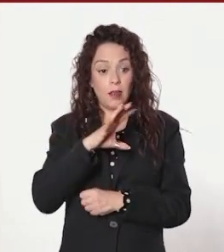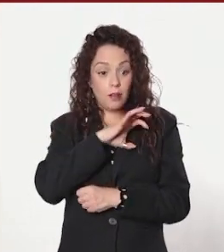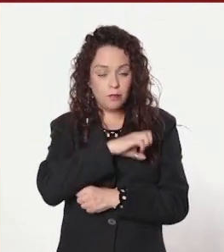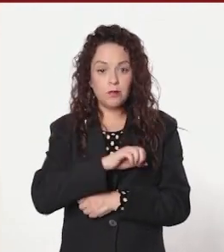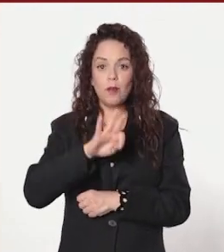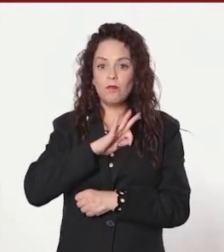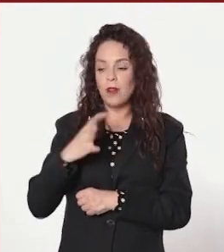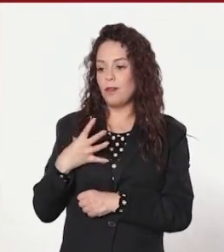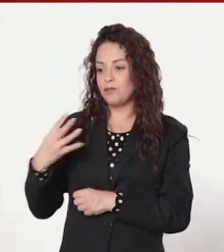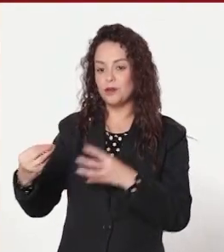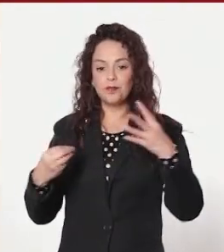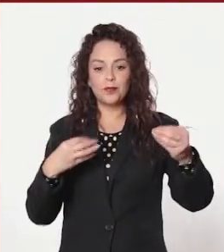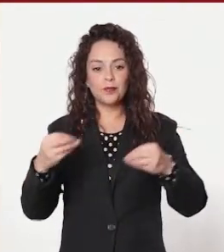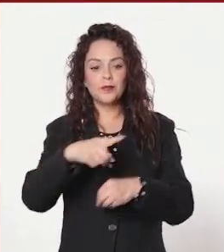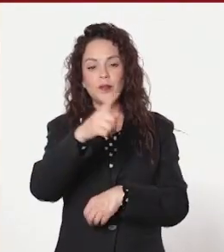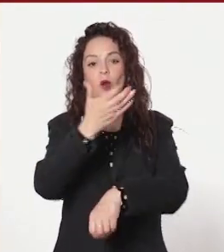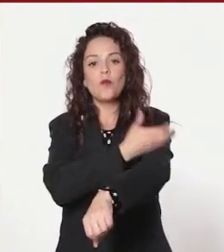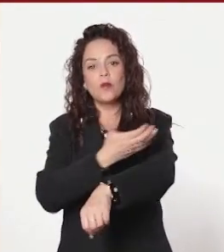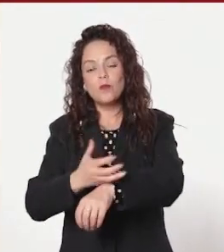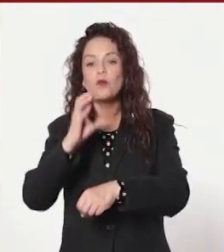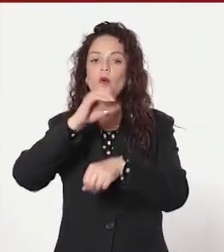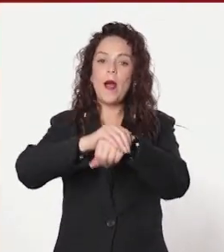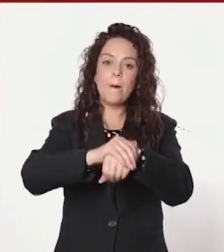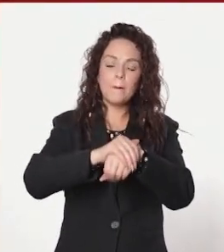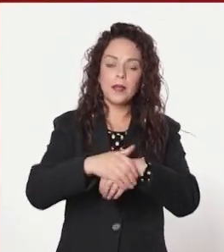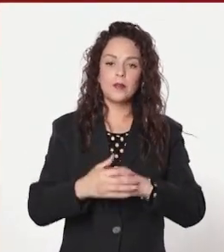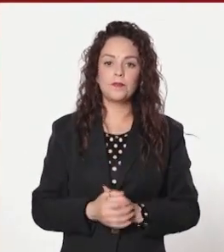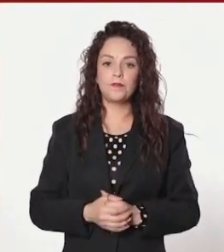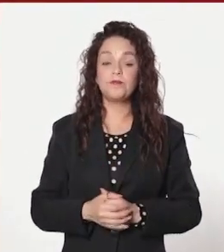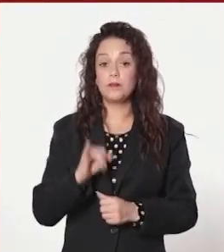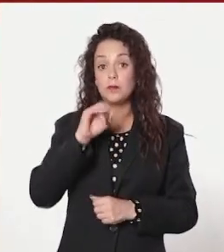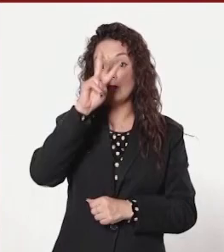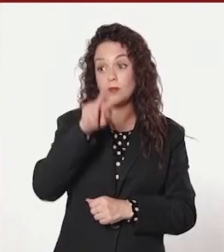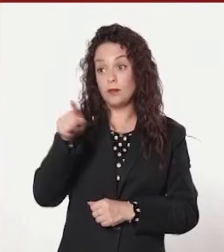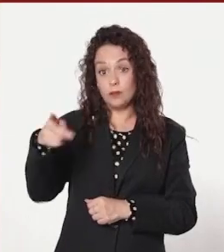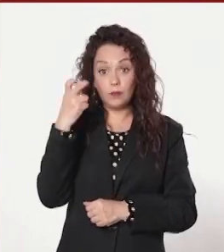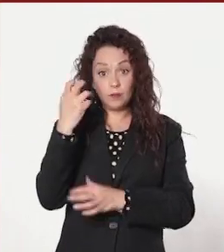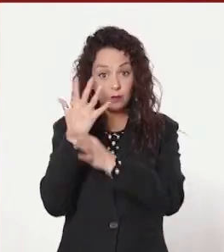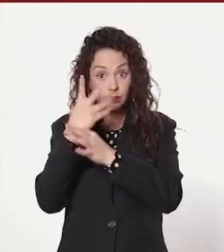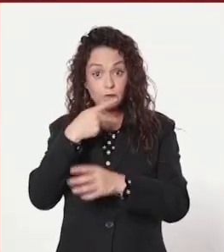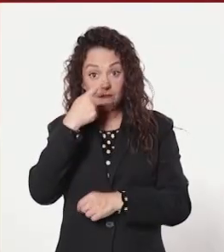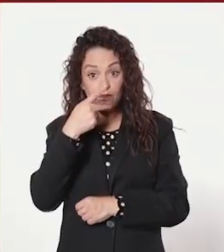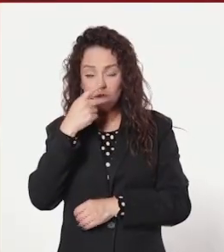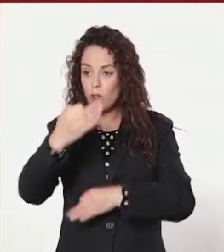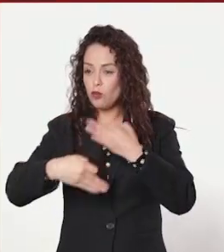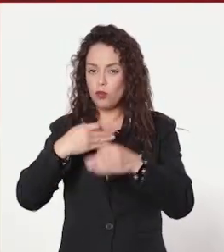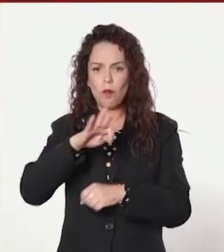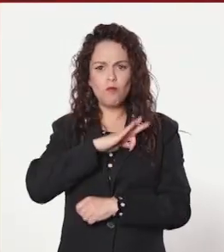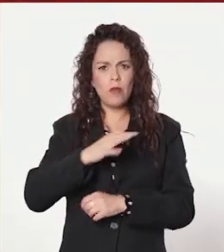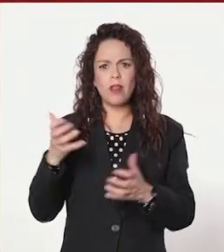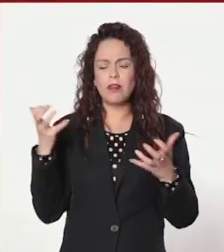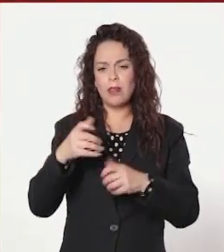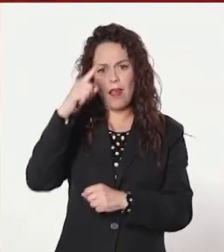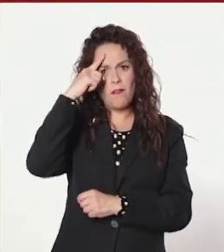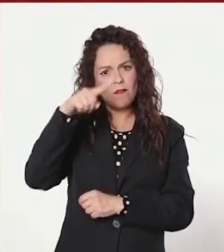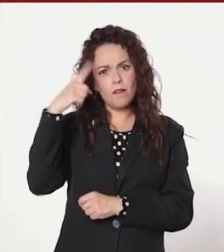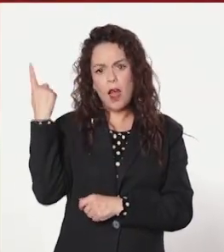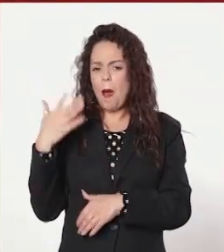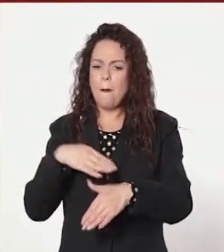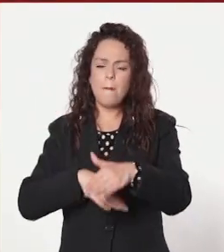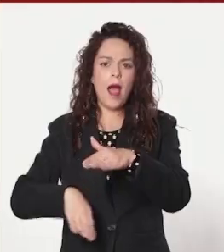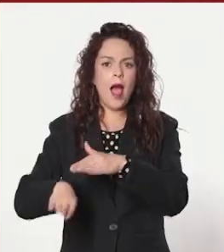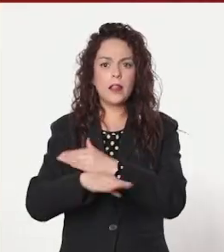compañeros y amigos. Y eso que estás diciendo son cosas básicas que todos los podemos hacer, todos tenemos la facilidad de hacerlo y vamos a ayudar a